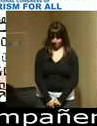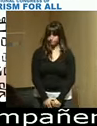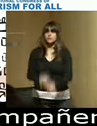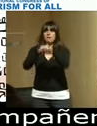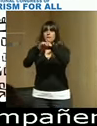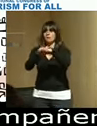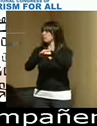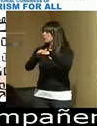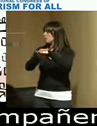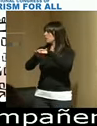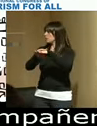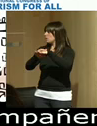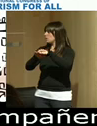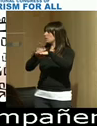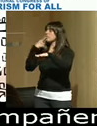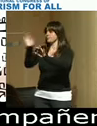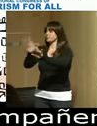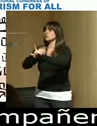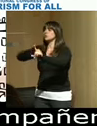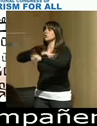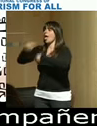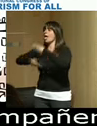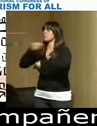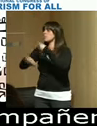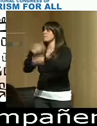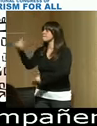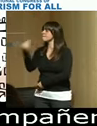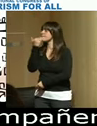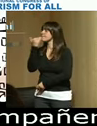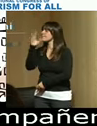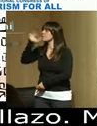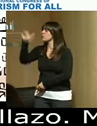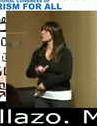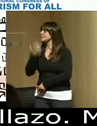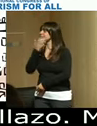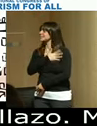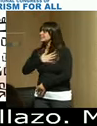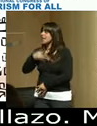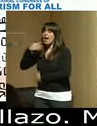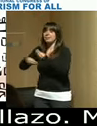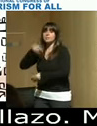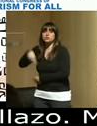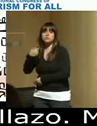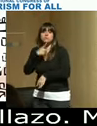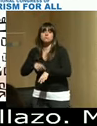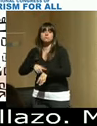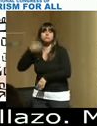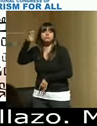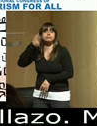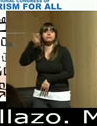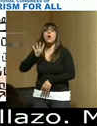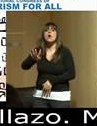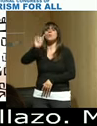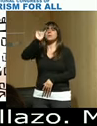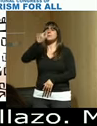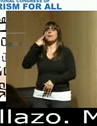Perdón, acá Mario me dice, nosotros hicimos un video, que lo hicimos entre todos, si quieren lo pasamos, son 4 minutos, para que vean